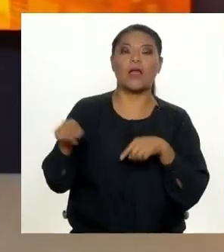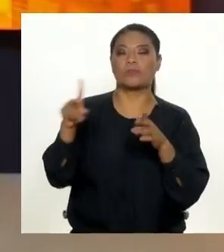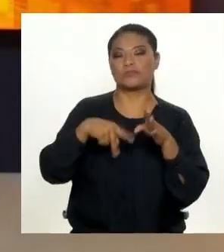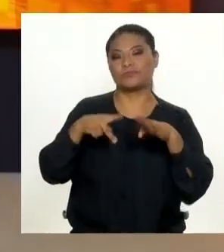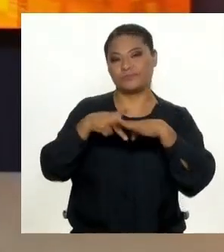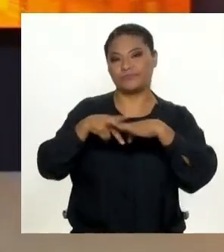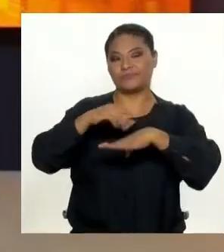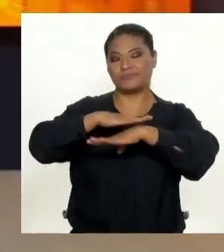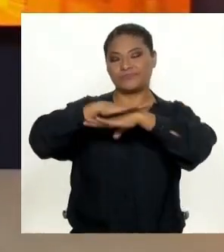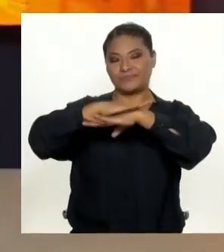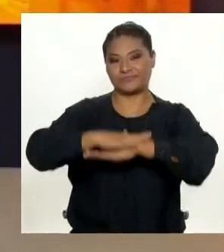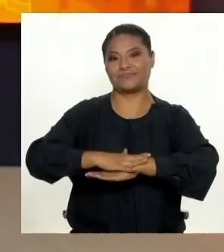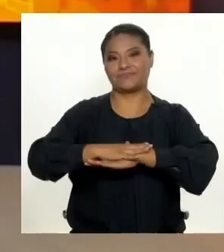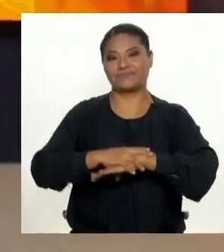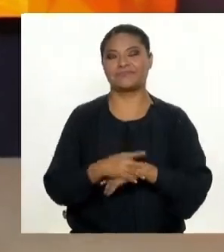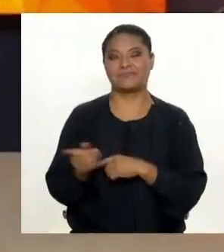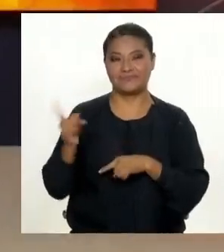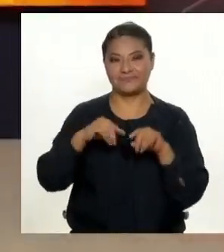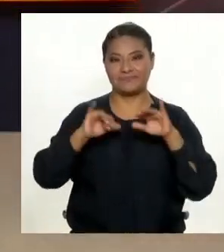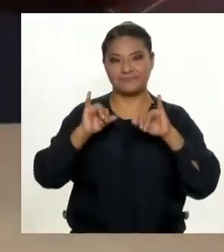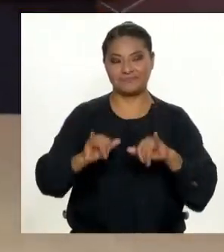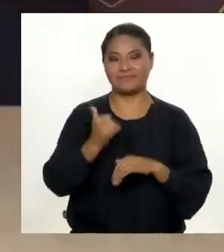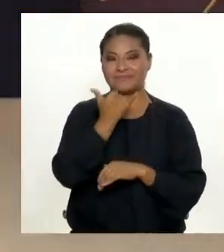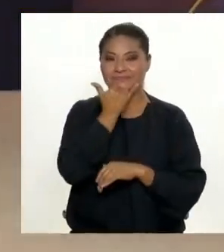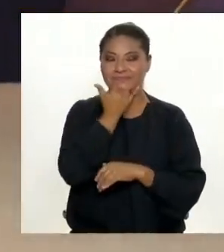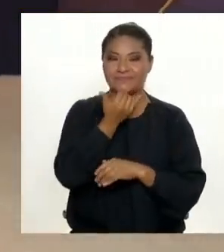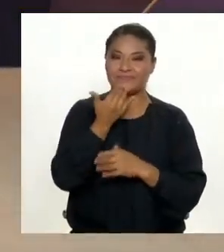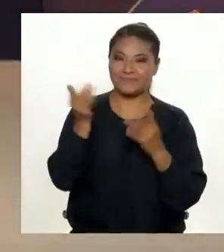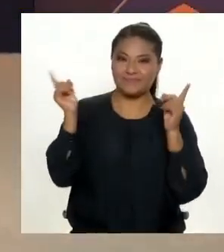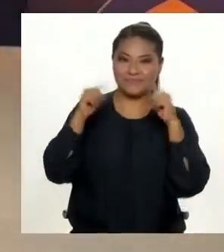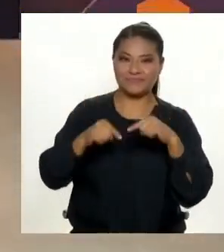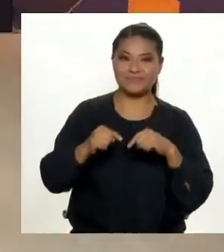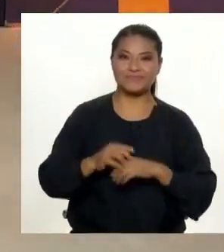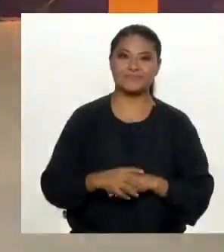pausa comercial, así que quédense, ¿en qué está pasando? Ya volvemos. Volvemos.